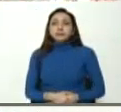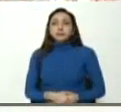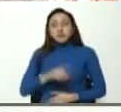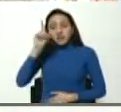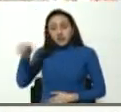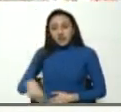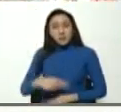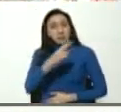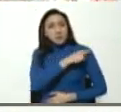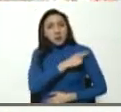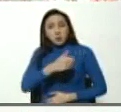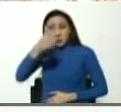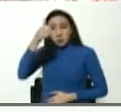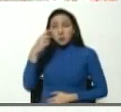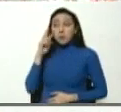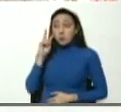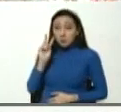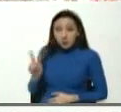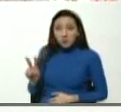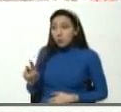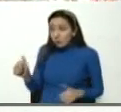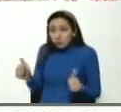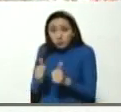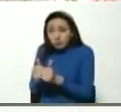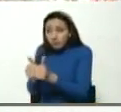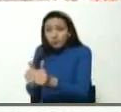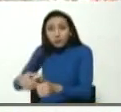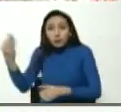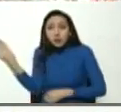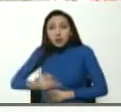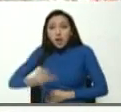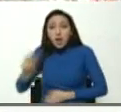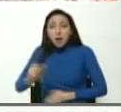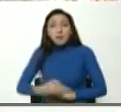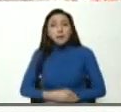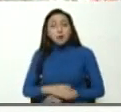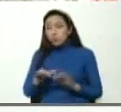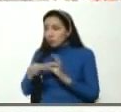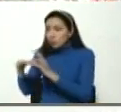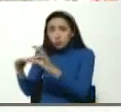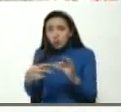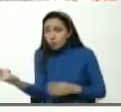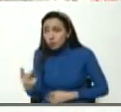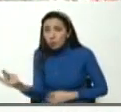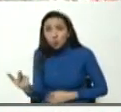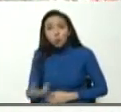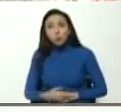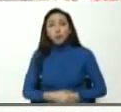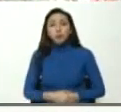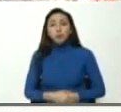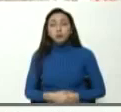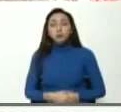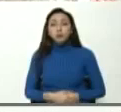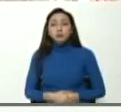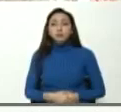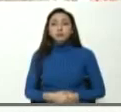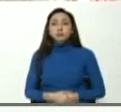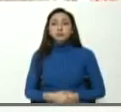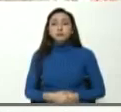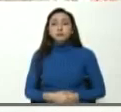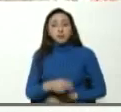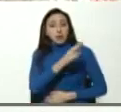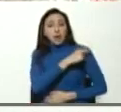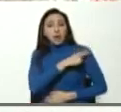general garcía carneiro siempre juntos siempre unidos los dos ya garcía